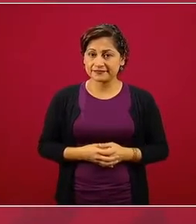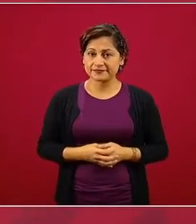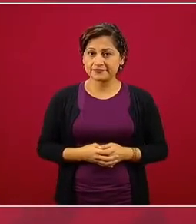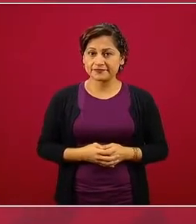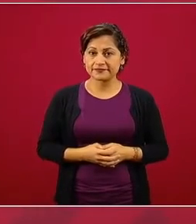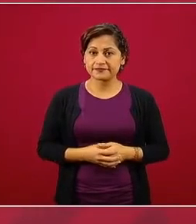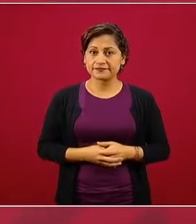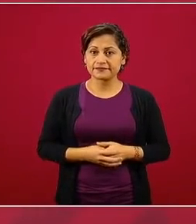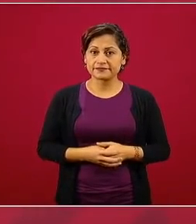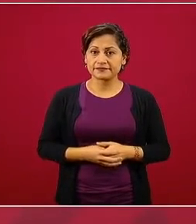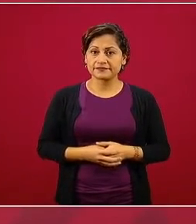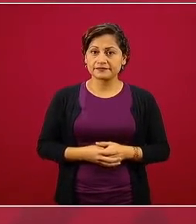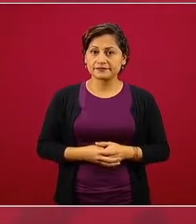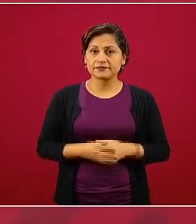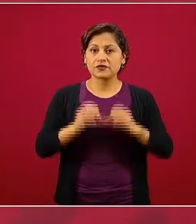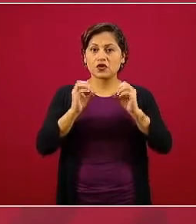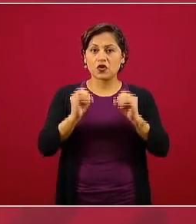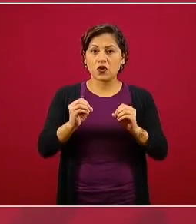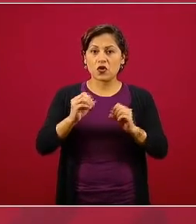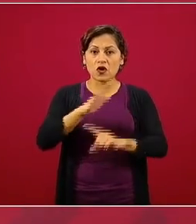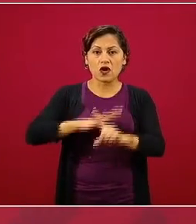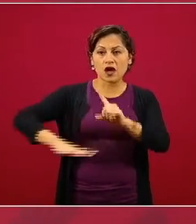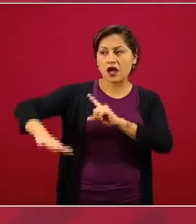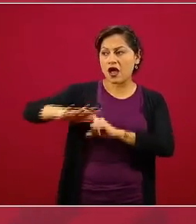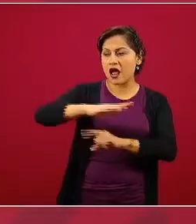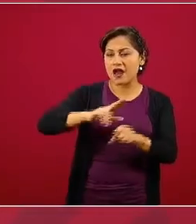aunque se destruyera el territorio,